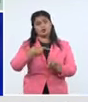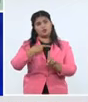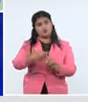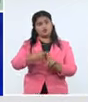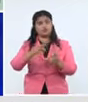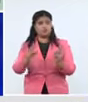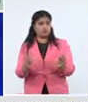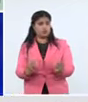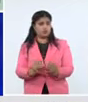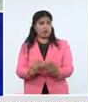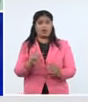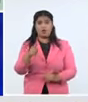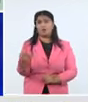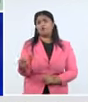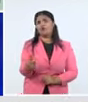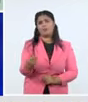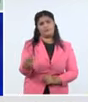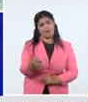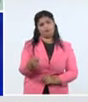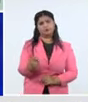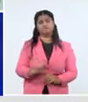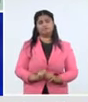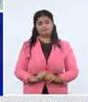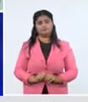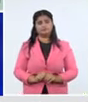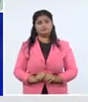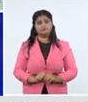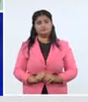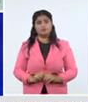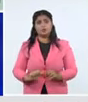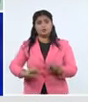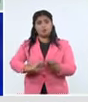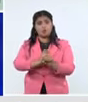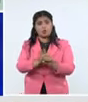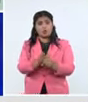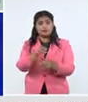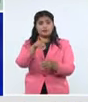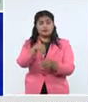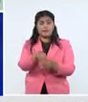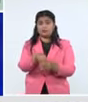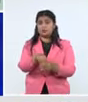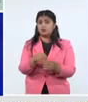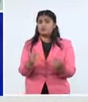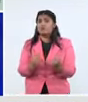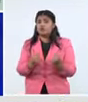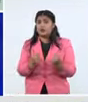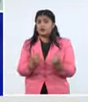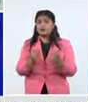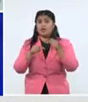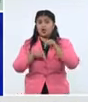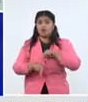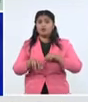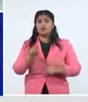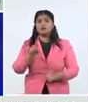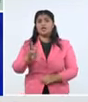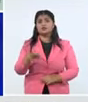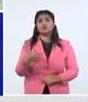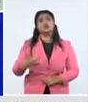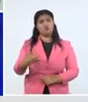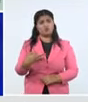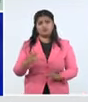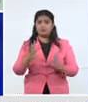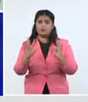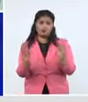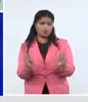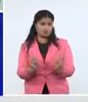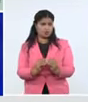caso menos en relación con el día anterior y con una transmisión fuerte hoy en sus 14 municipios.